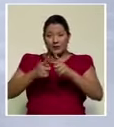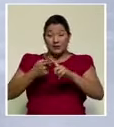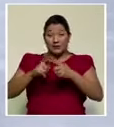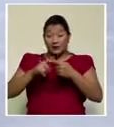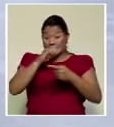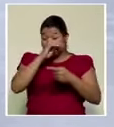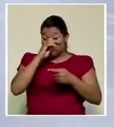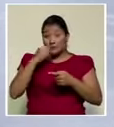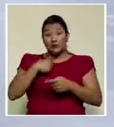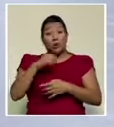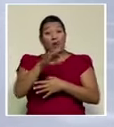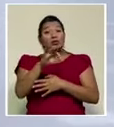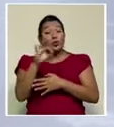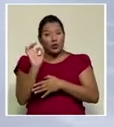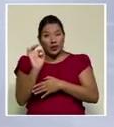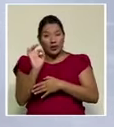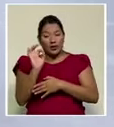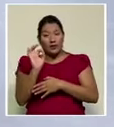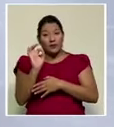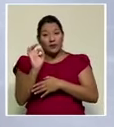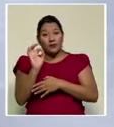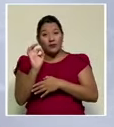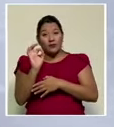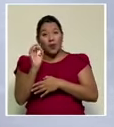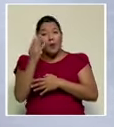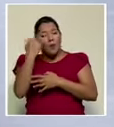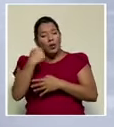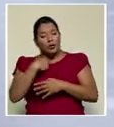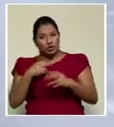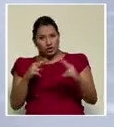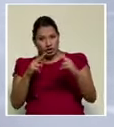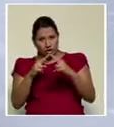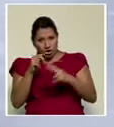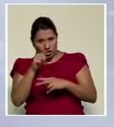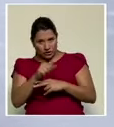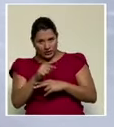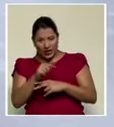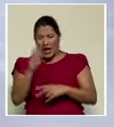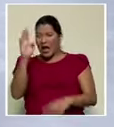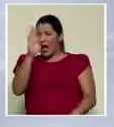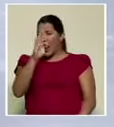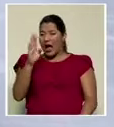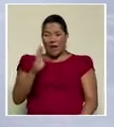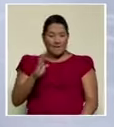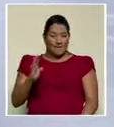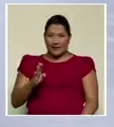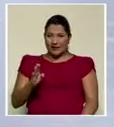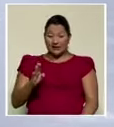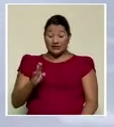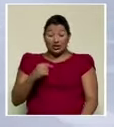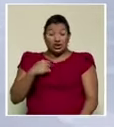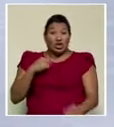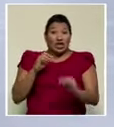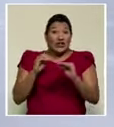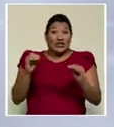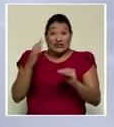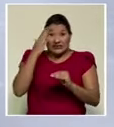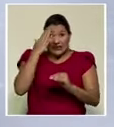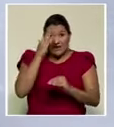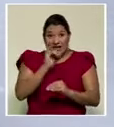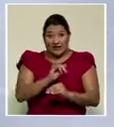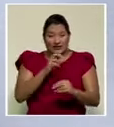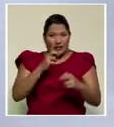escogí justamente por lo que yo la conozco. Jamás ni sabía del problema, y